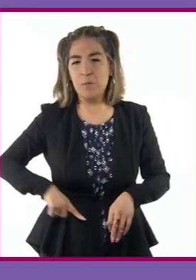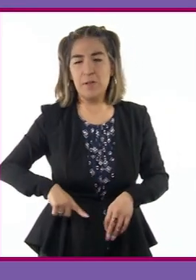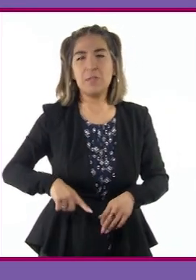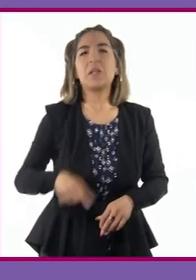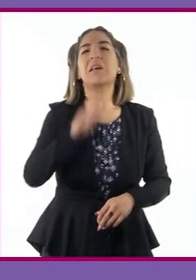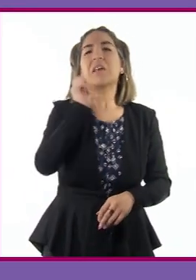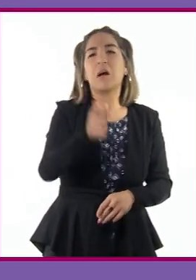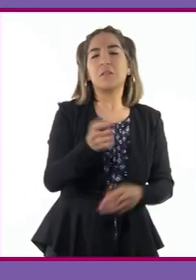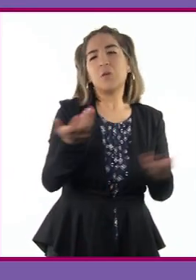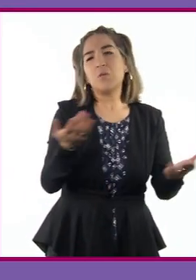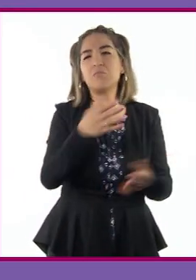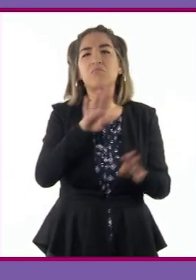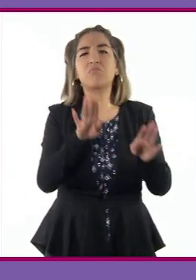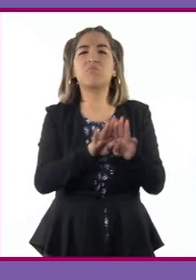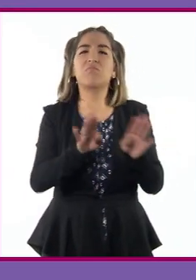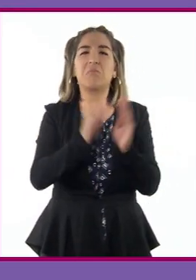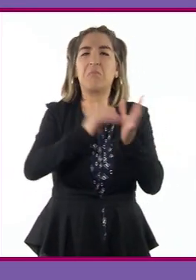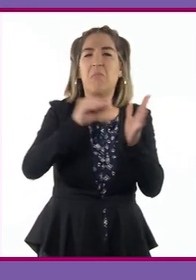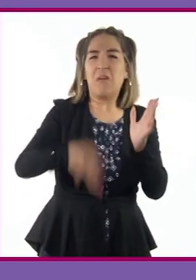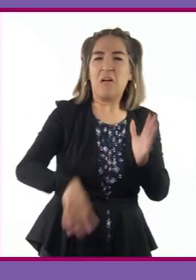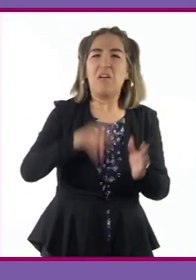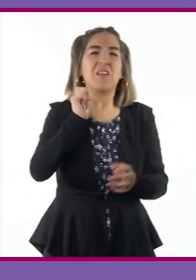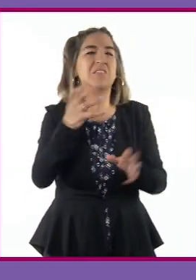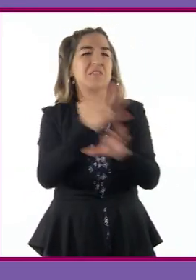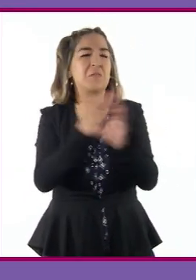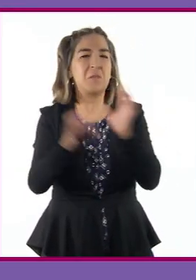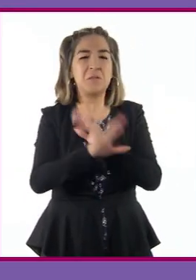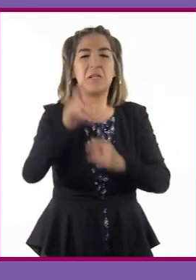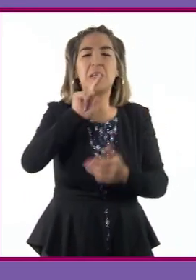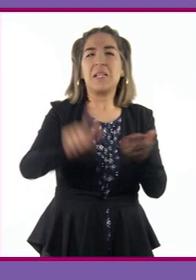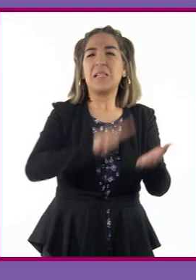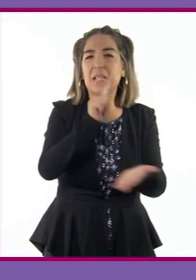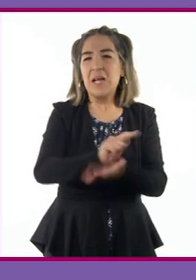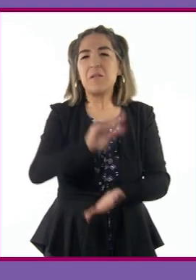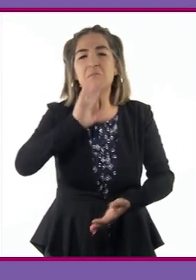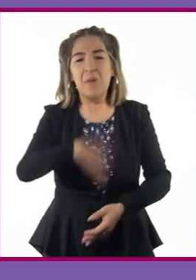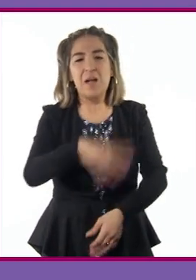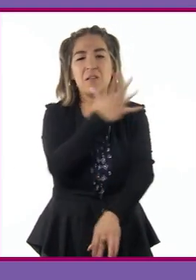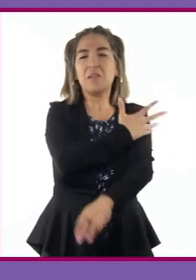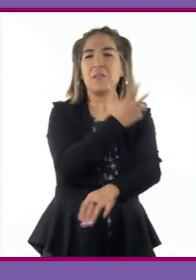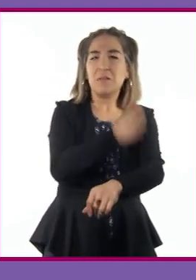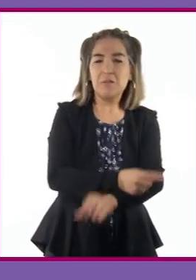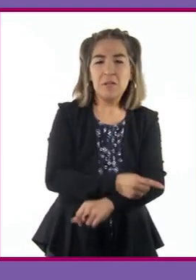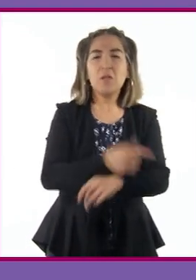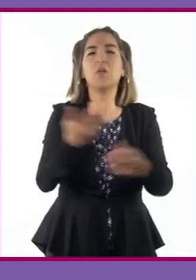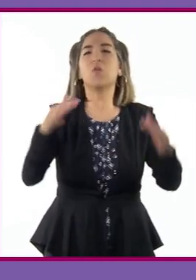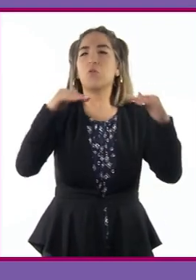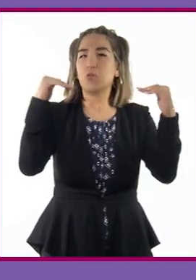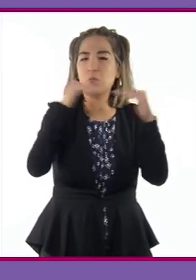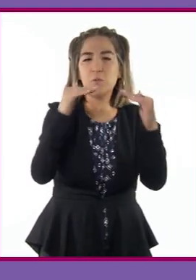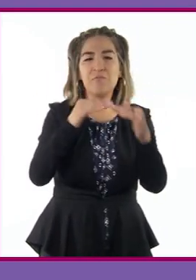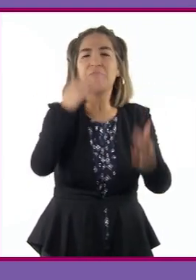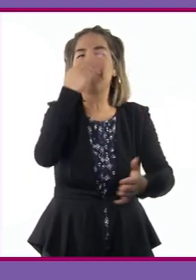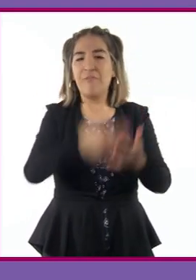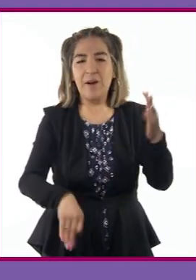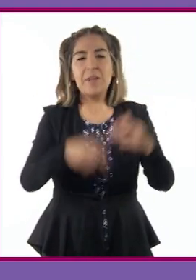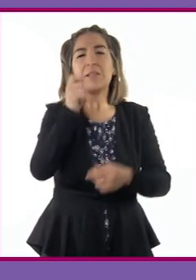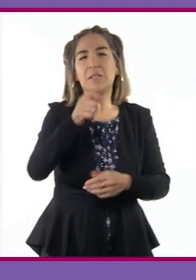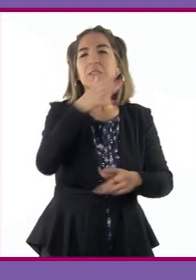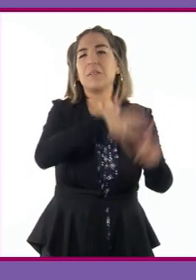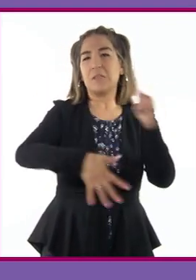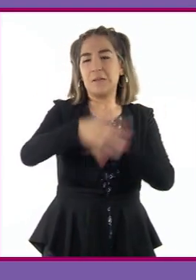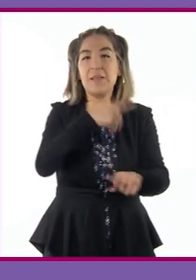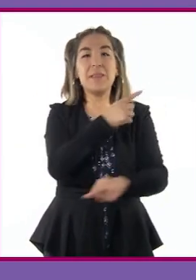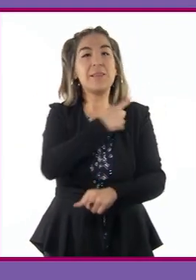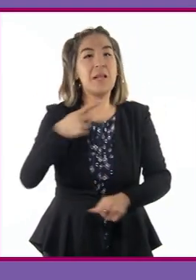por actos u omisiones que afecten la legalidad, honradez, lealtad, imparcialidad y eficiencia que